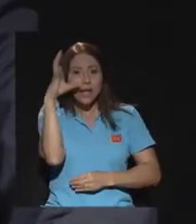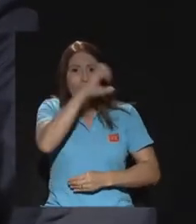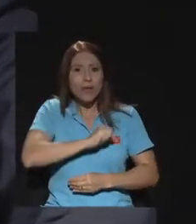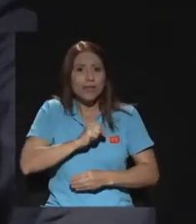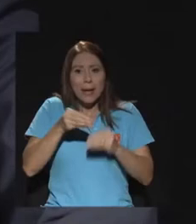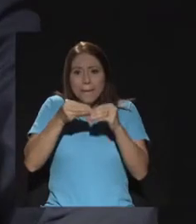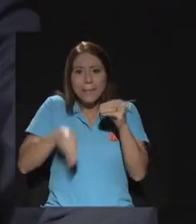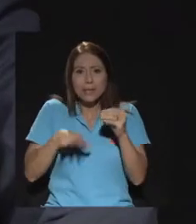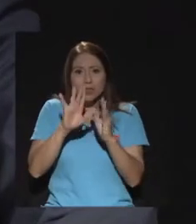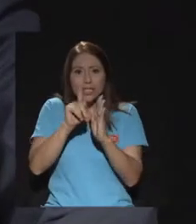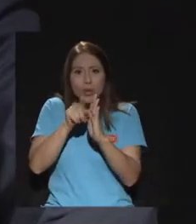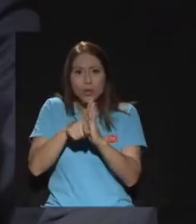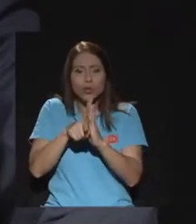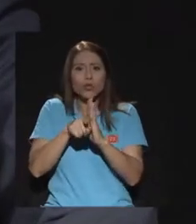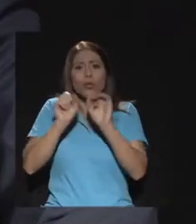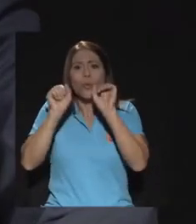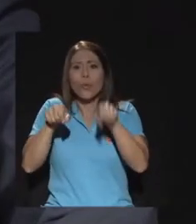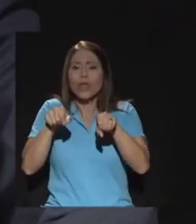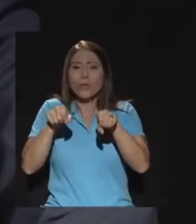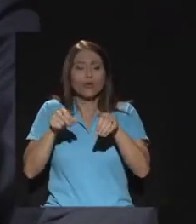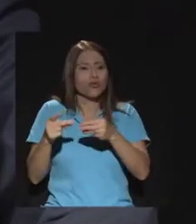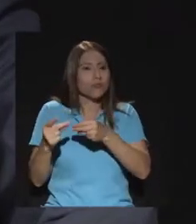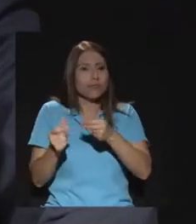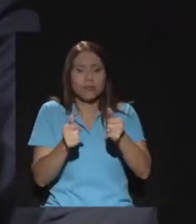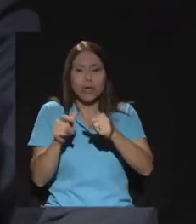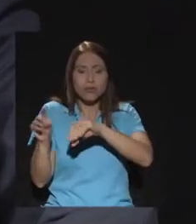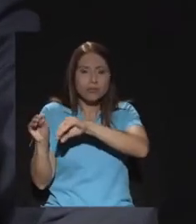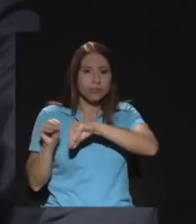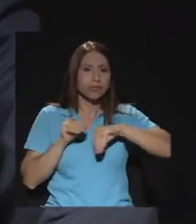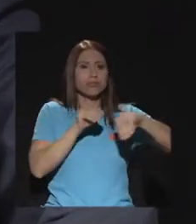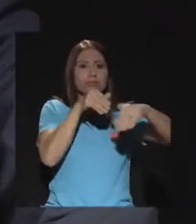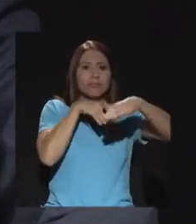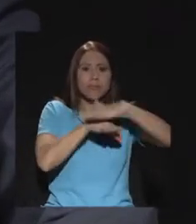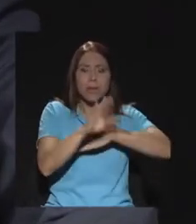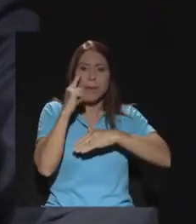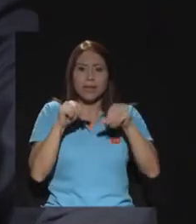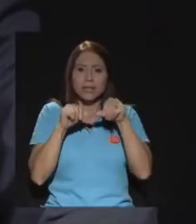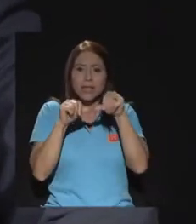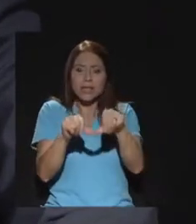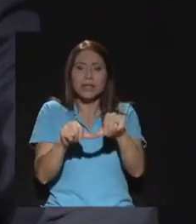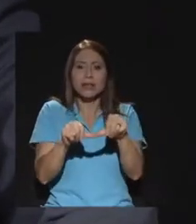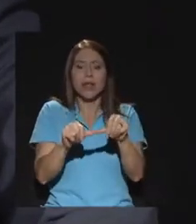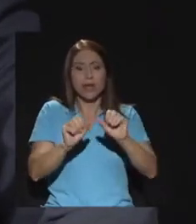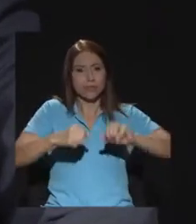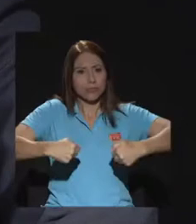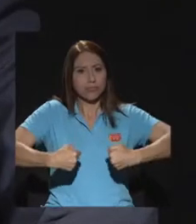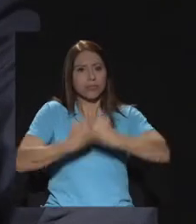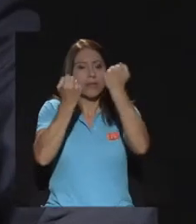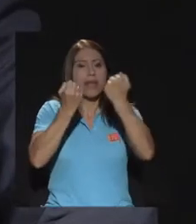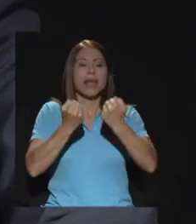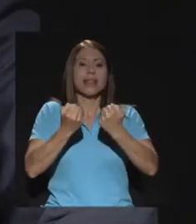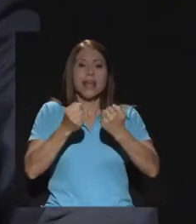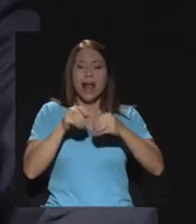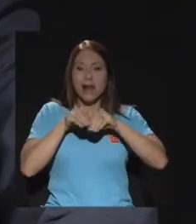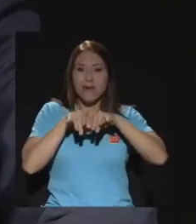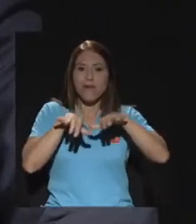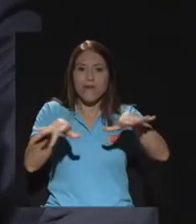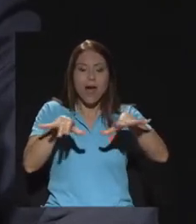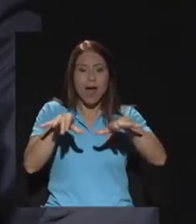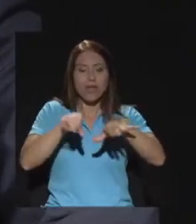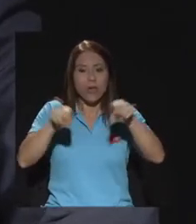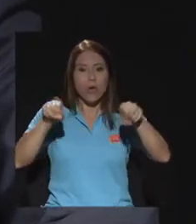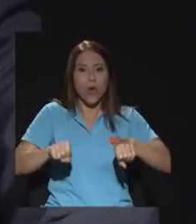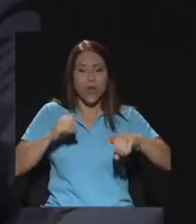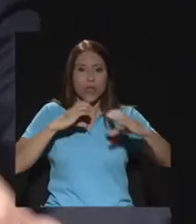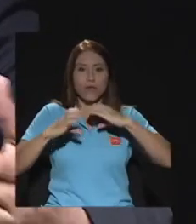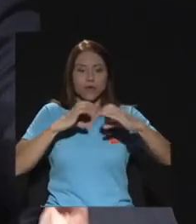de 5 minutos se traslada sistemáticamente al estudio para seguir produciendo los desafíos de la radiodifusión en Costa Rica. Así que